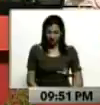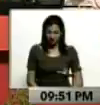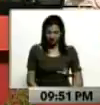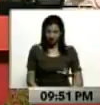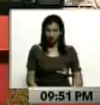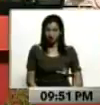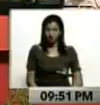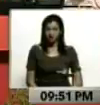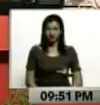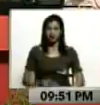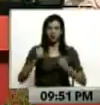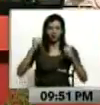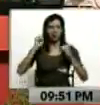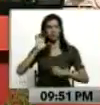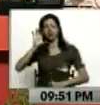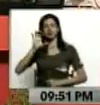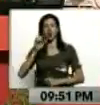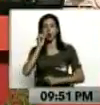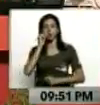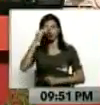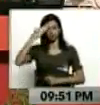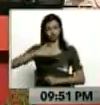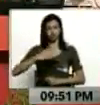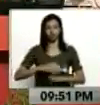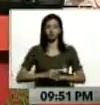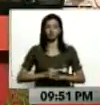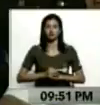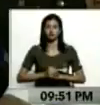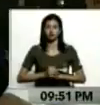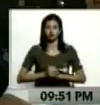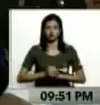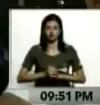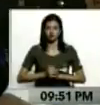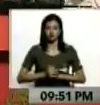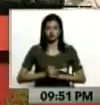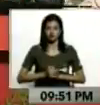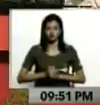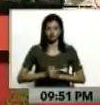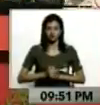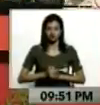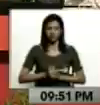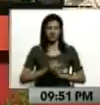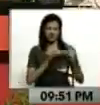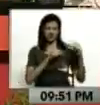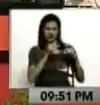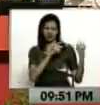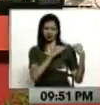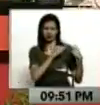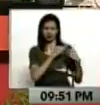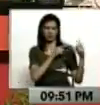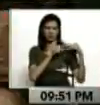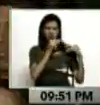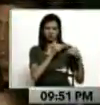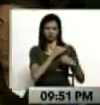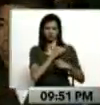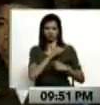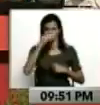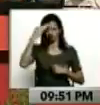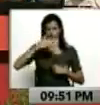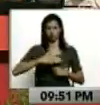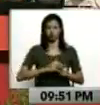Gracias José Manuel agular zam capitán alander Aquino